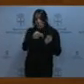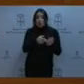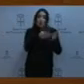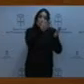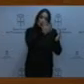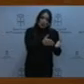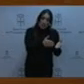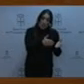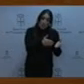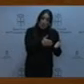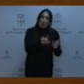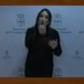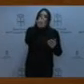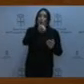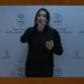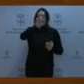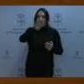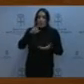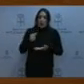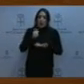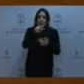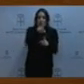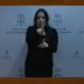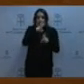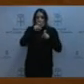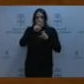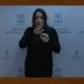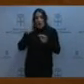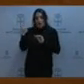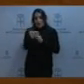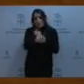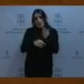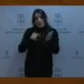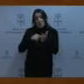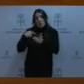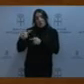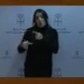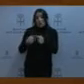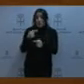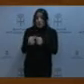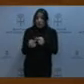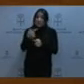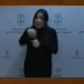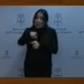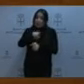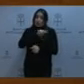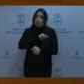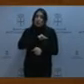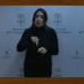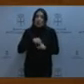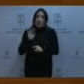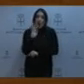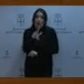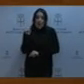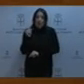les vuela un tercio de esa herencia a través del impuesto de sucesiones, se sienten burlados. Y